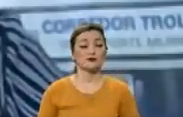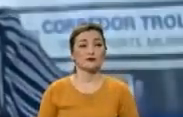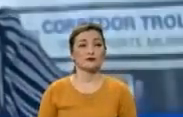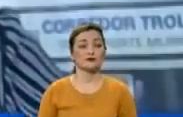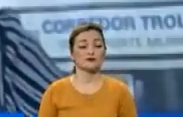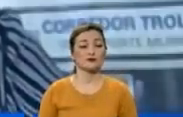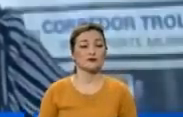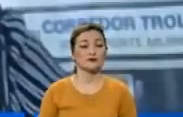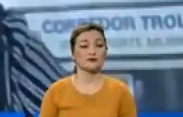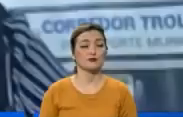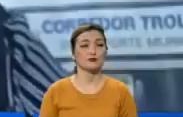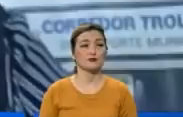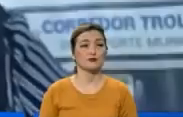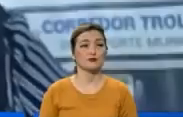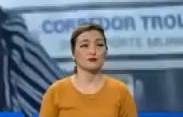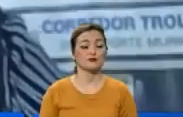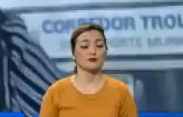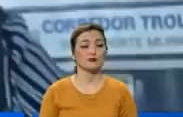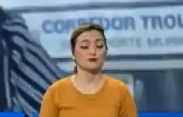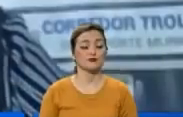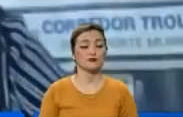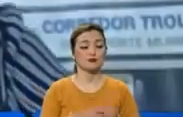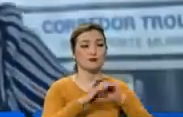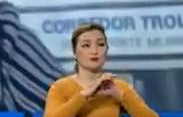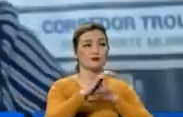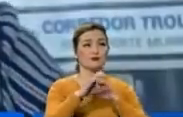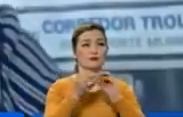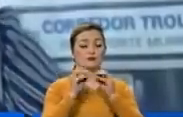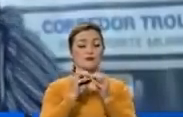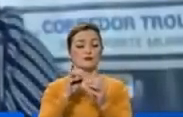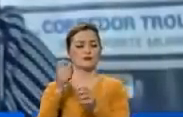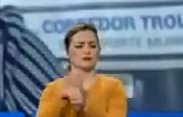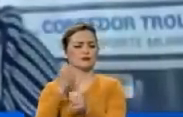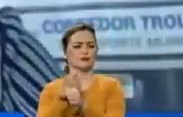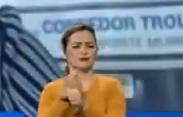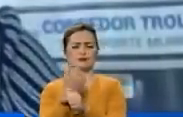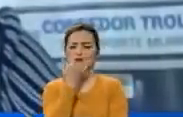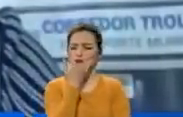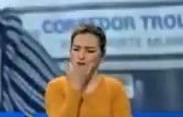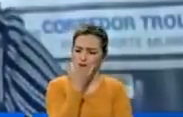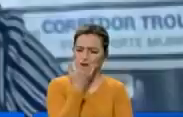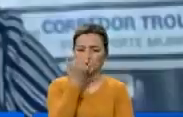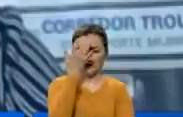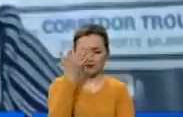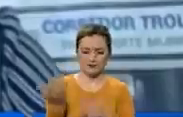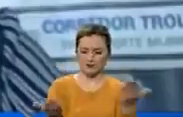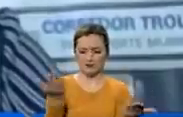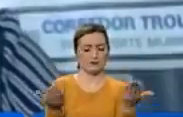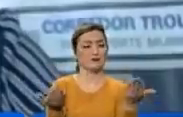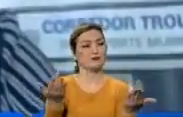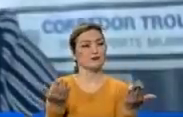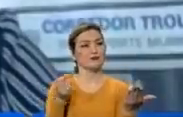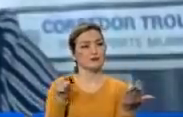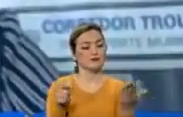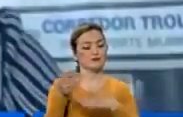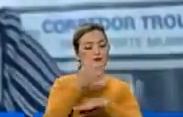errado comparar el número de unidades con el número de trabajadores, porque es importante mencionar que atrás de la operación de